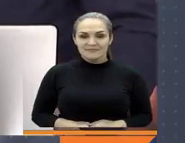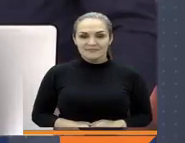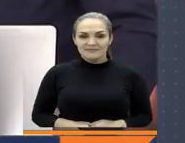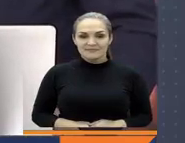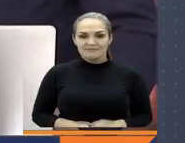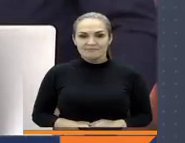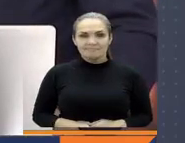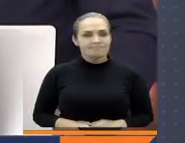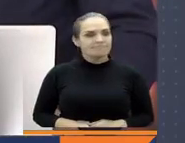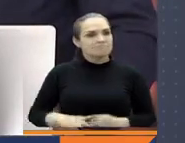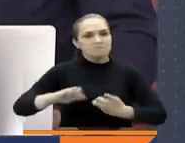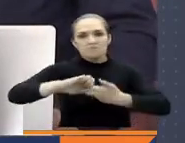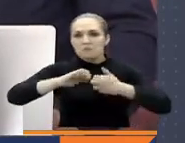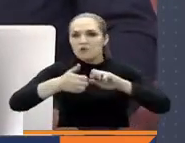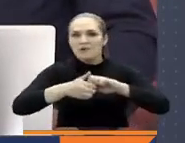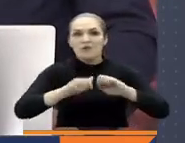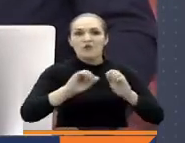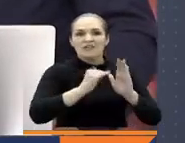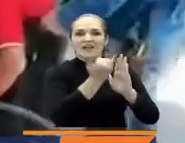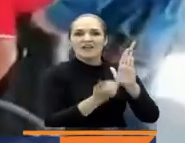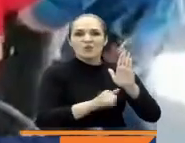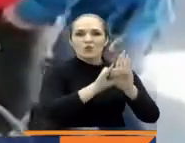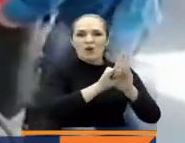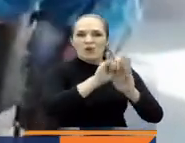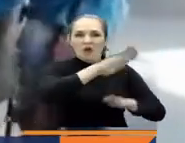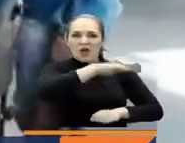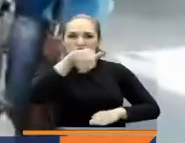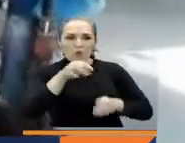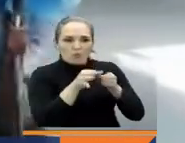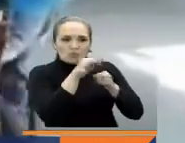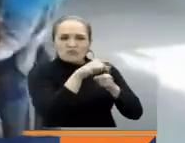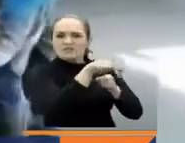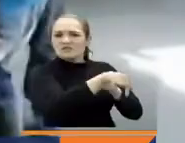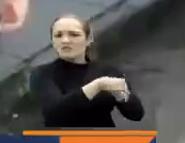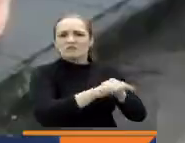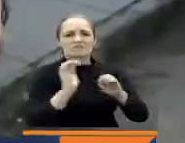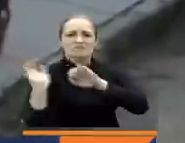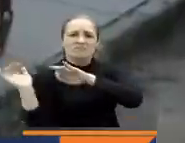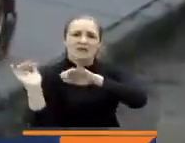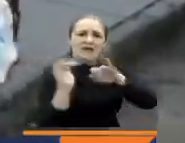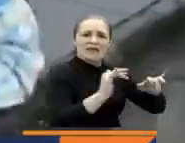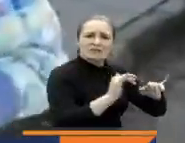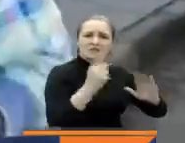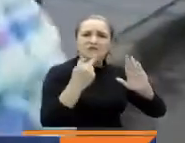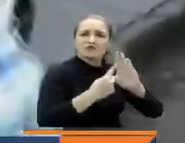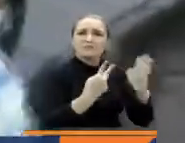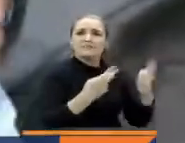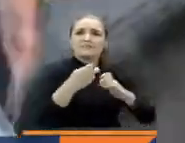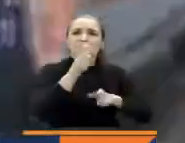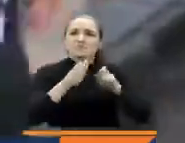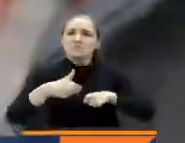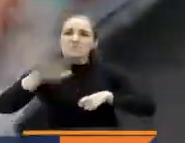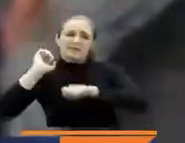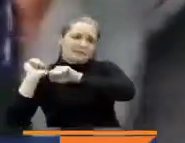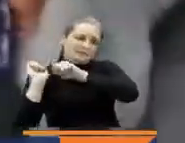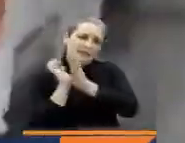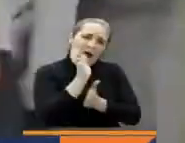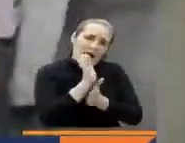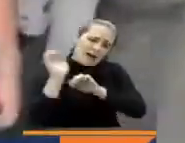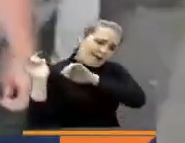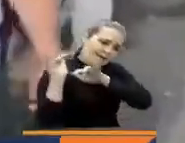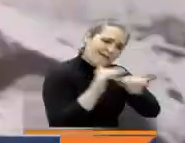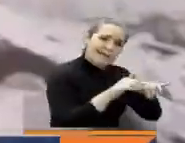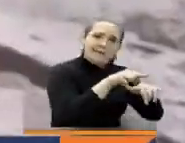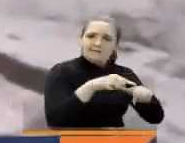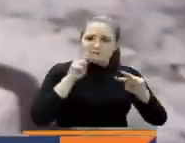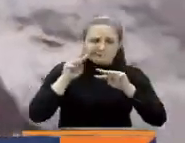Continúa la crisis humanitaria en Ituango, Antioquia. Van más de 3.700 desplazados por la violencia. Las autoridades municipales aseguran que ya